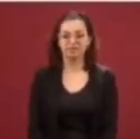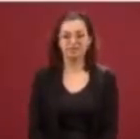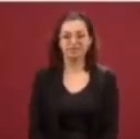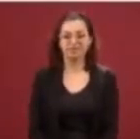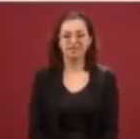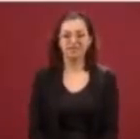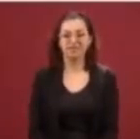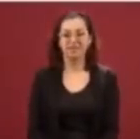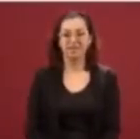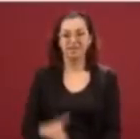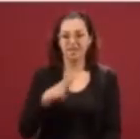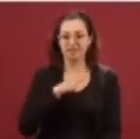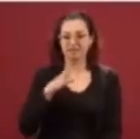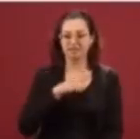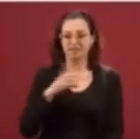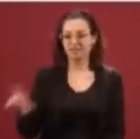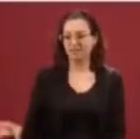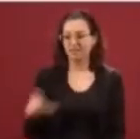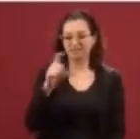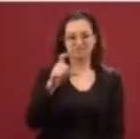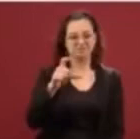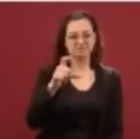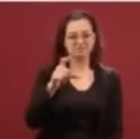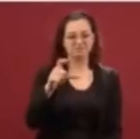Da otro, miren. Es que me dan.